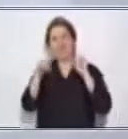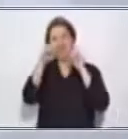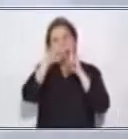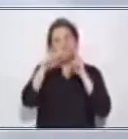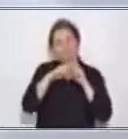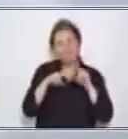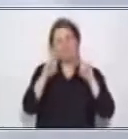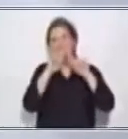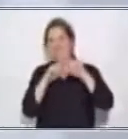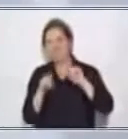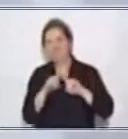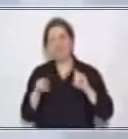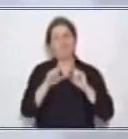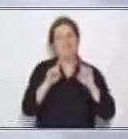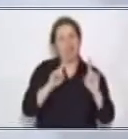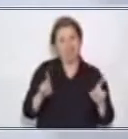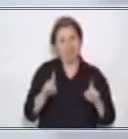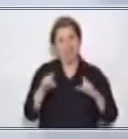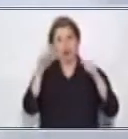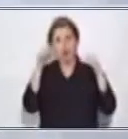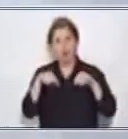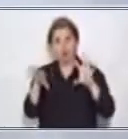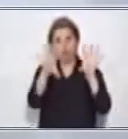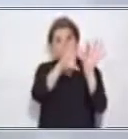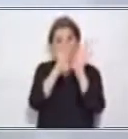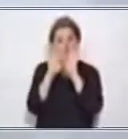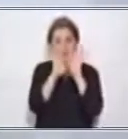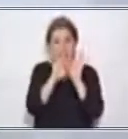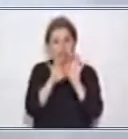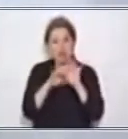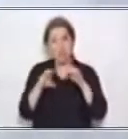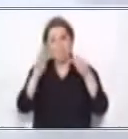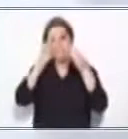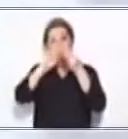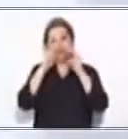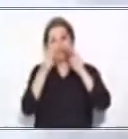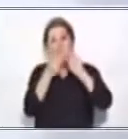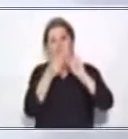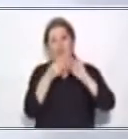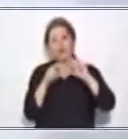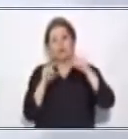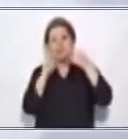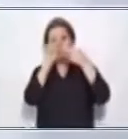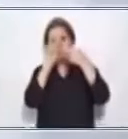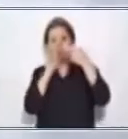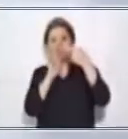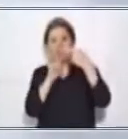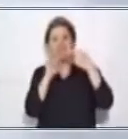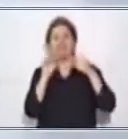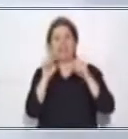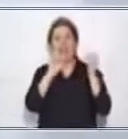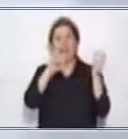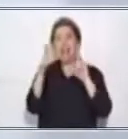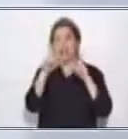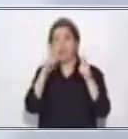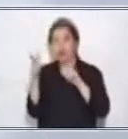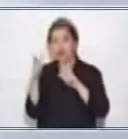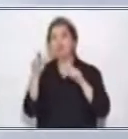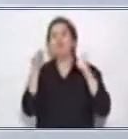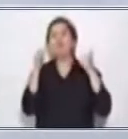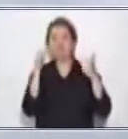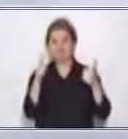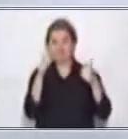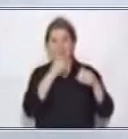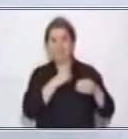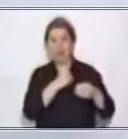hicimos multiplicaciones. Hoy vamos a unir multiplicaciones y divisiones. ¿Estamos listos? Quiero